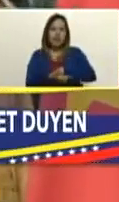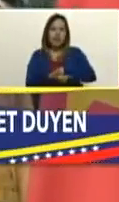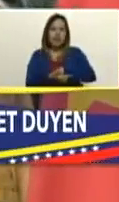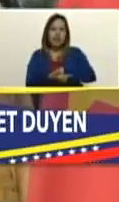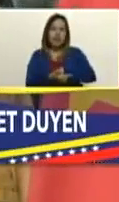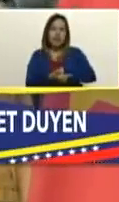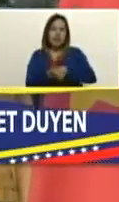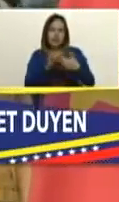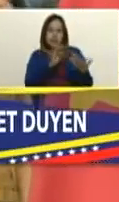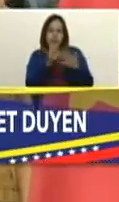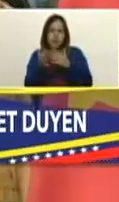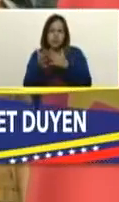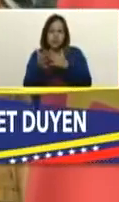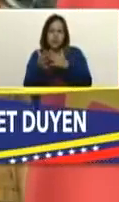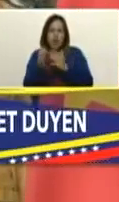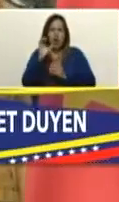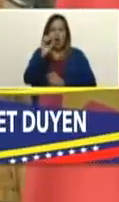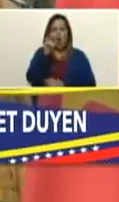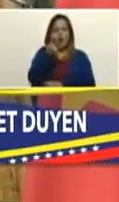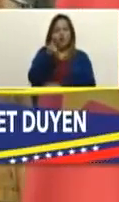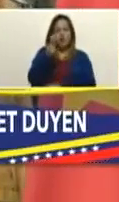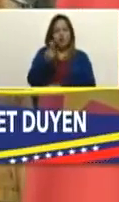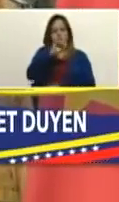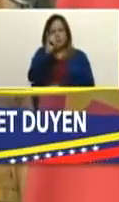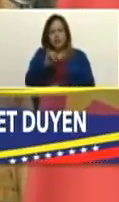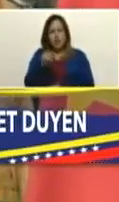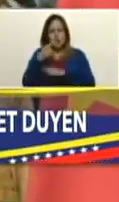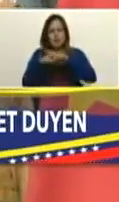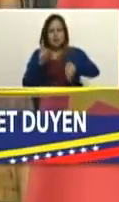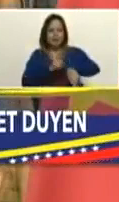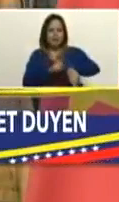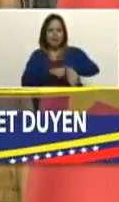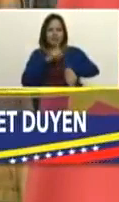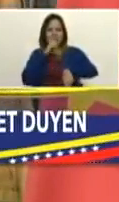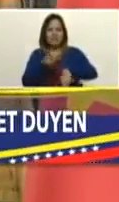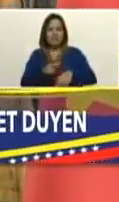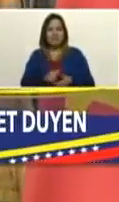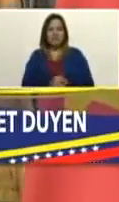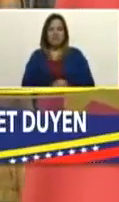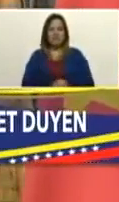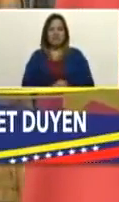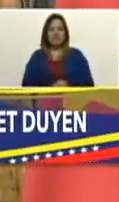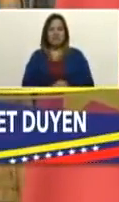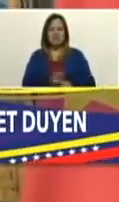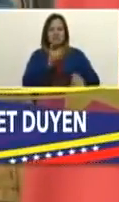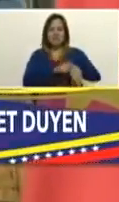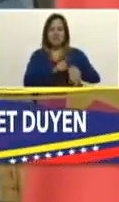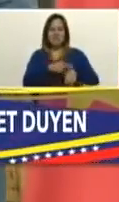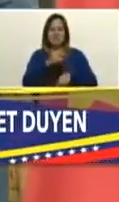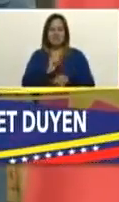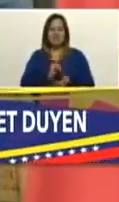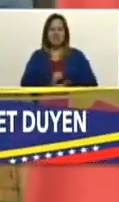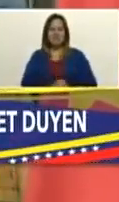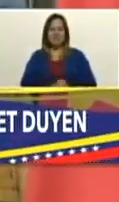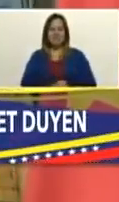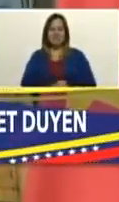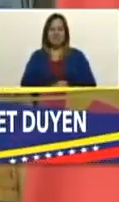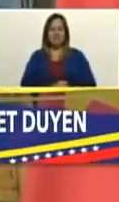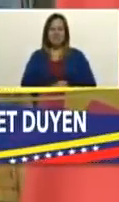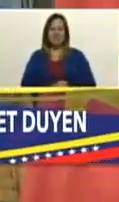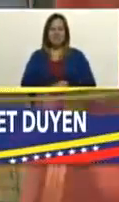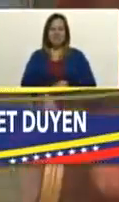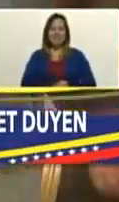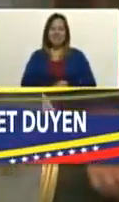cinéticas de Carlos Cruz Diez. Pero el bicho está fallando, ¿vale? ¿Qué hora es? Bueno, en Venezuela son